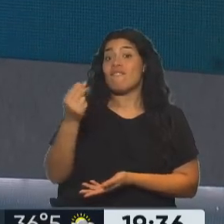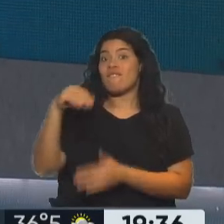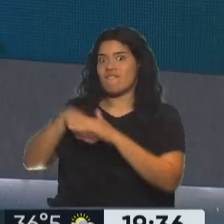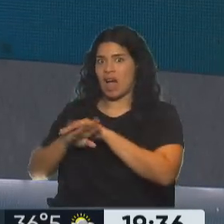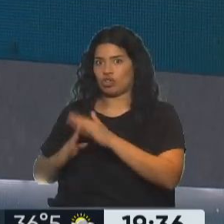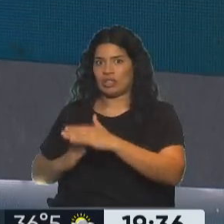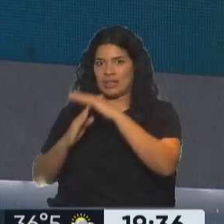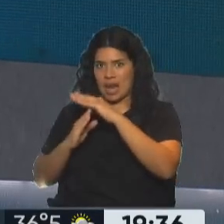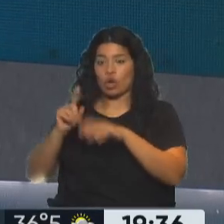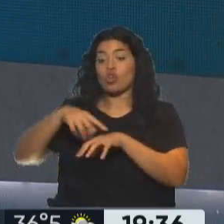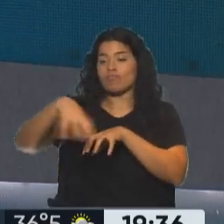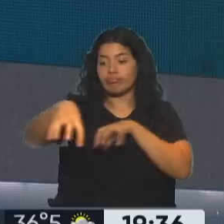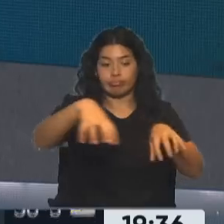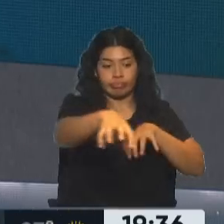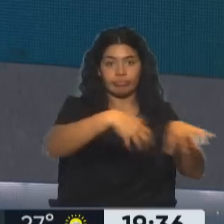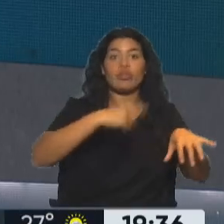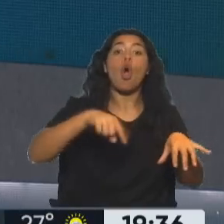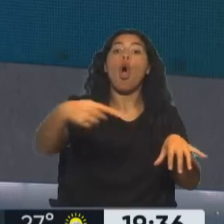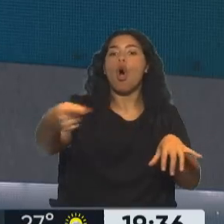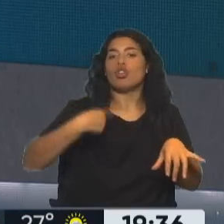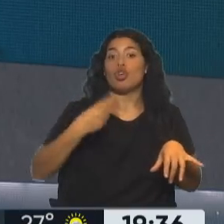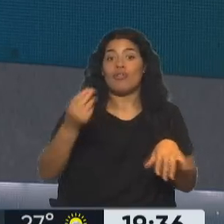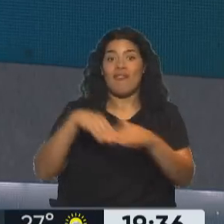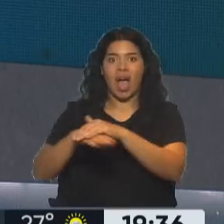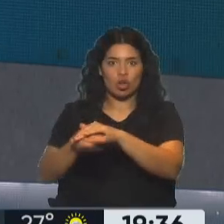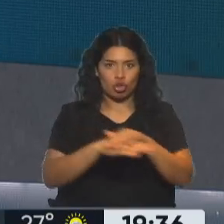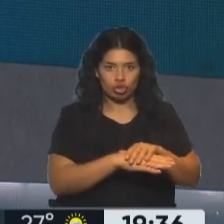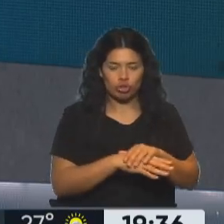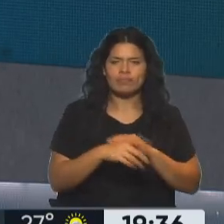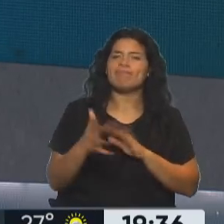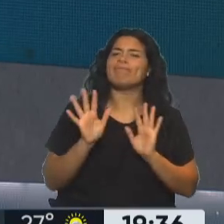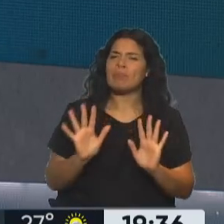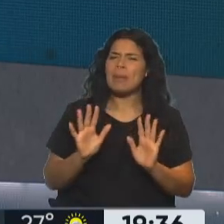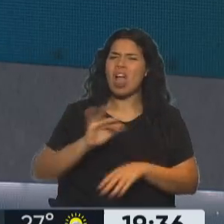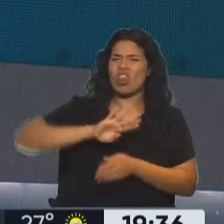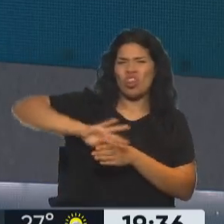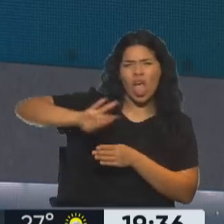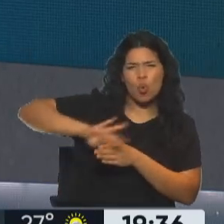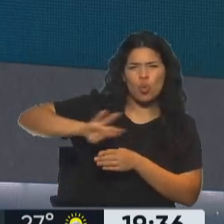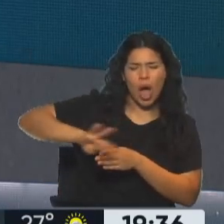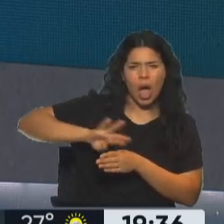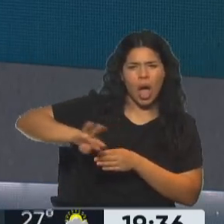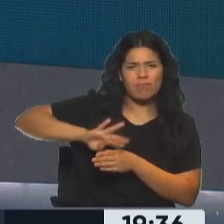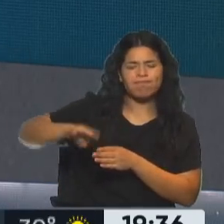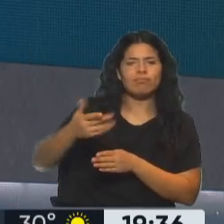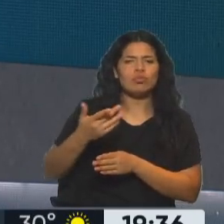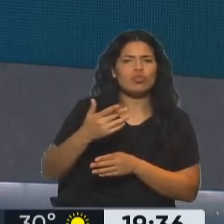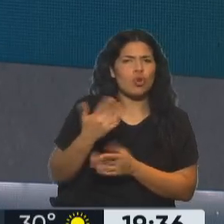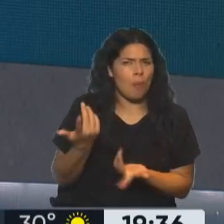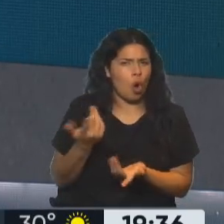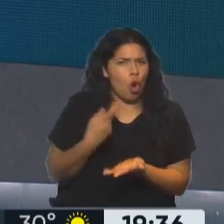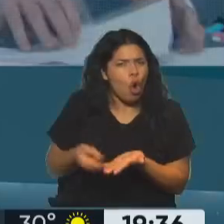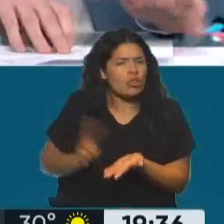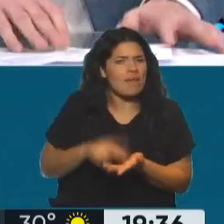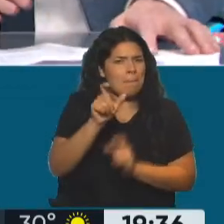reestructuración de la deuda no significa, o no podría significar, una nueva confiscación de los ahorros de los argentinos? Sí,